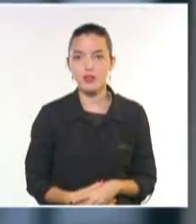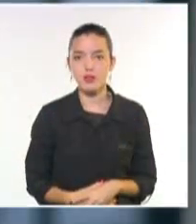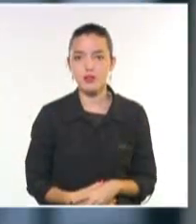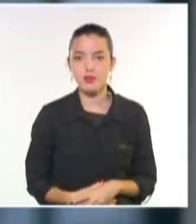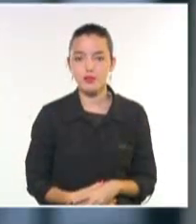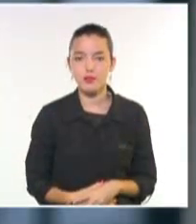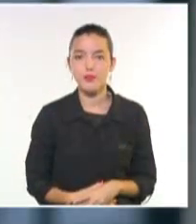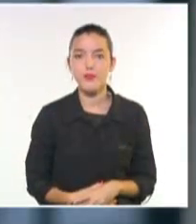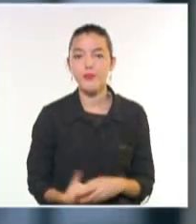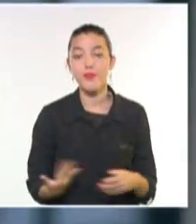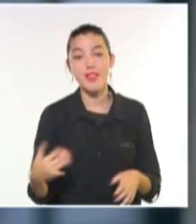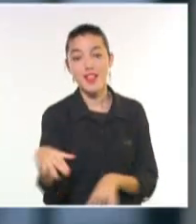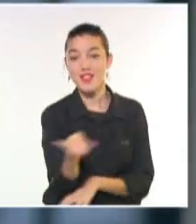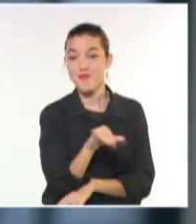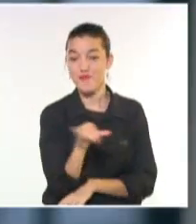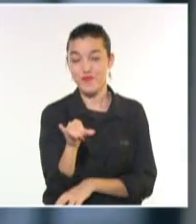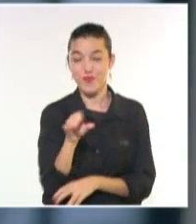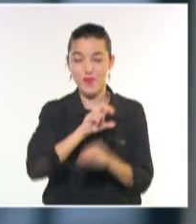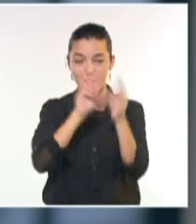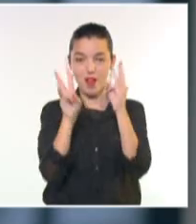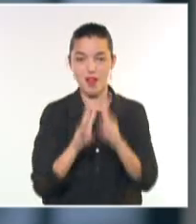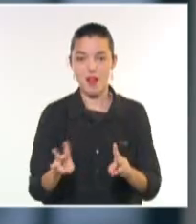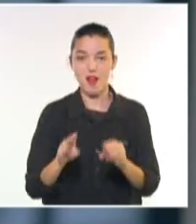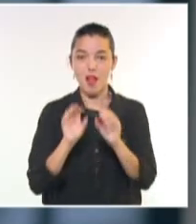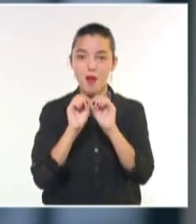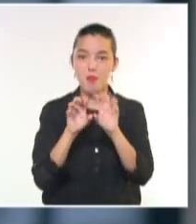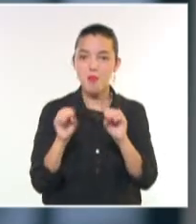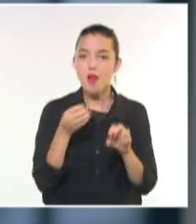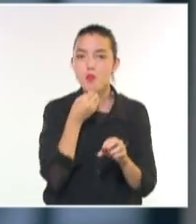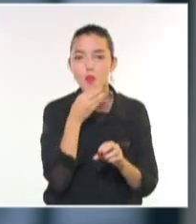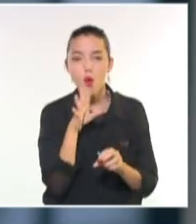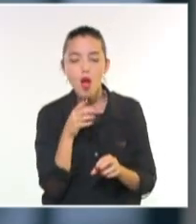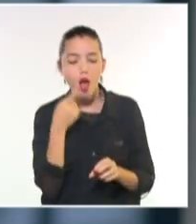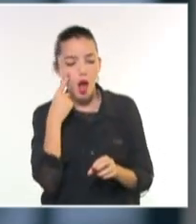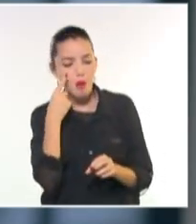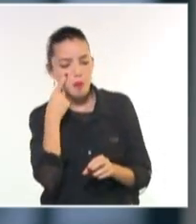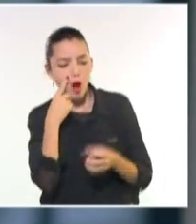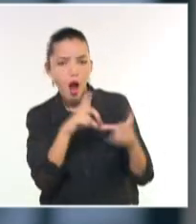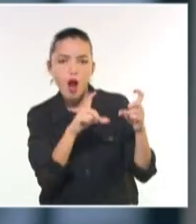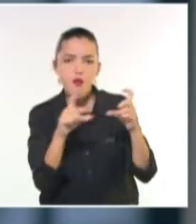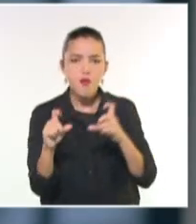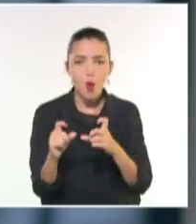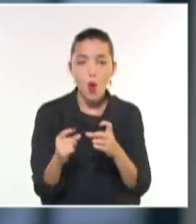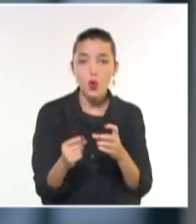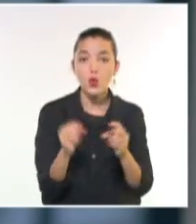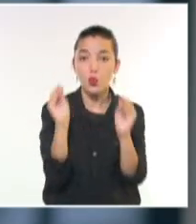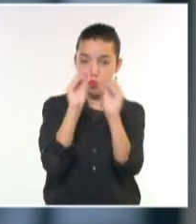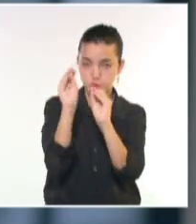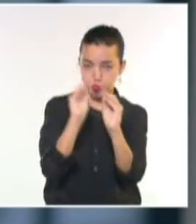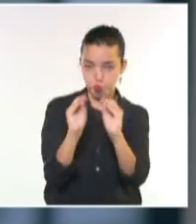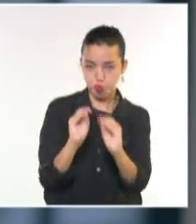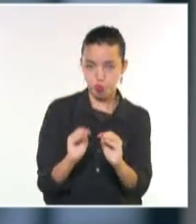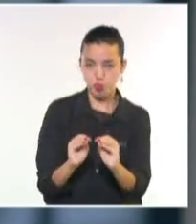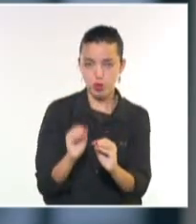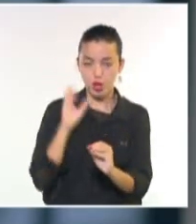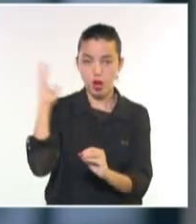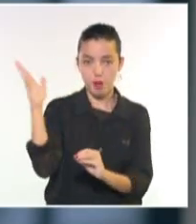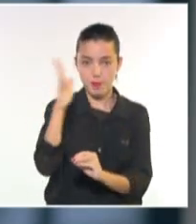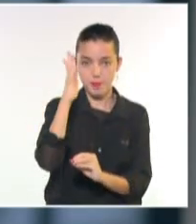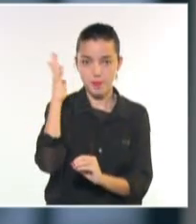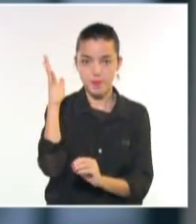Del mismo modo en el que las redes sociales nos permiten acceder a imágenes detalladas de lo que sucede en la atmósfera, pueden ser,